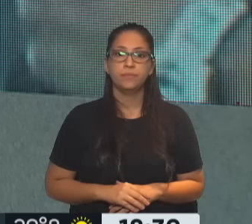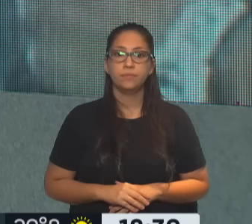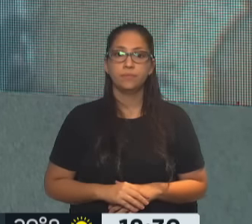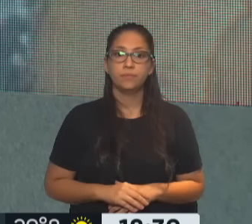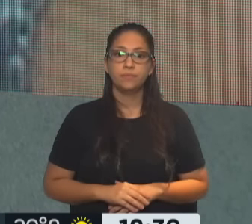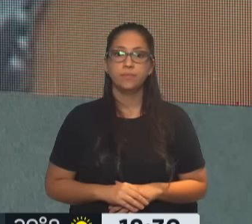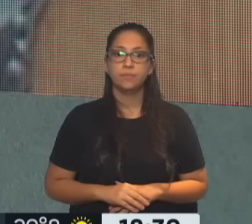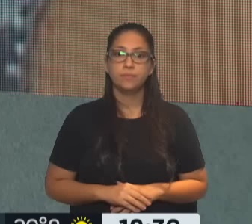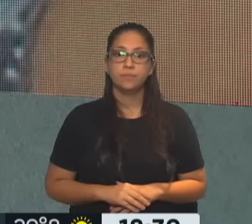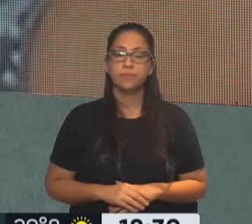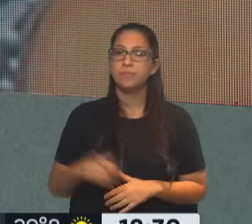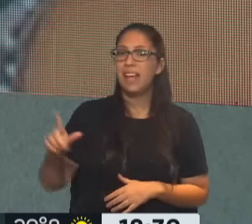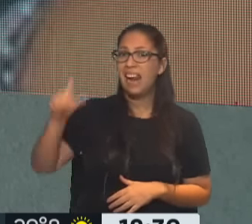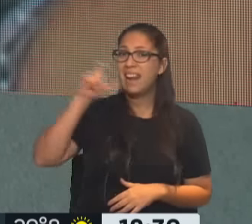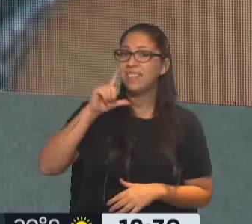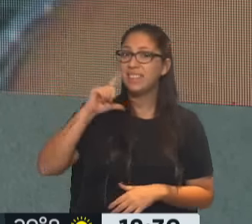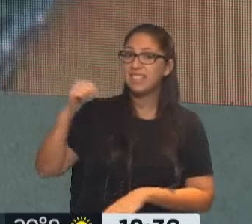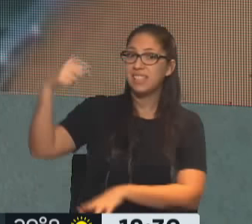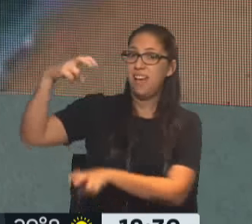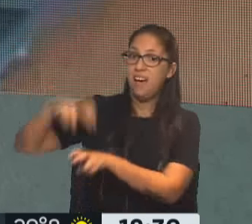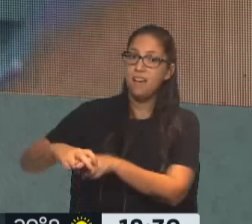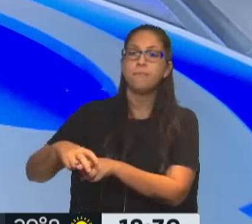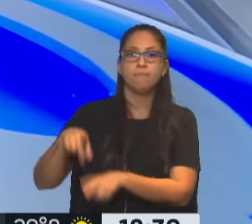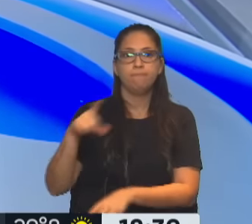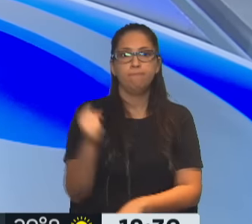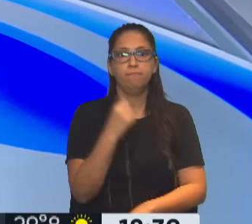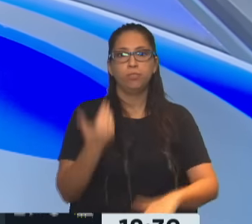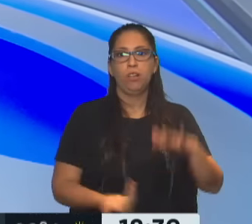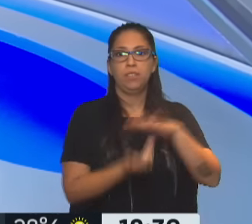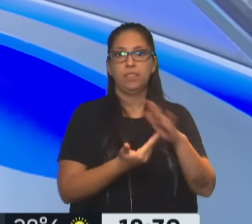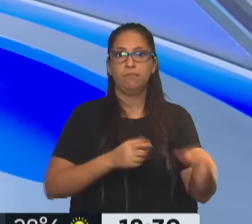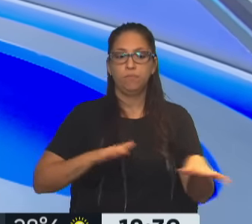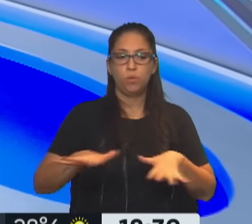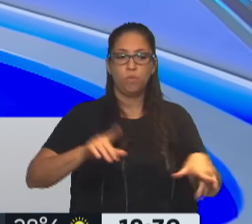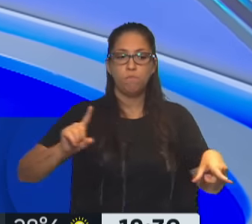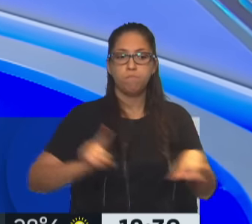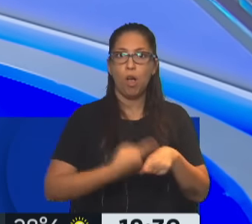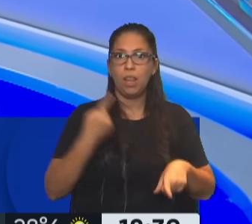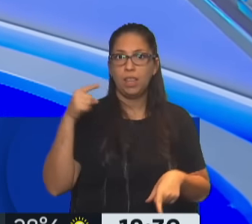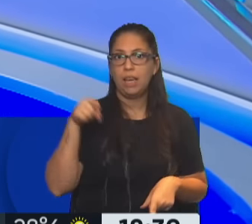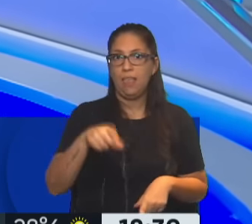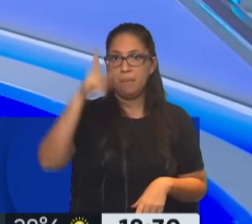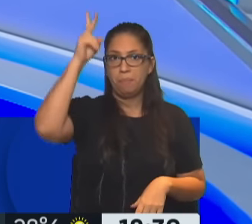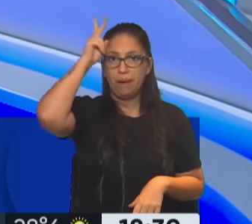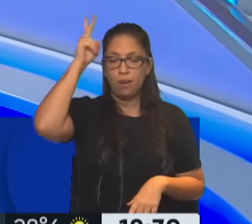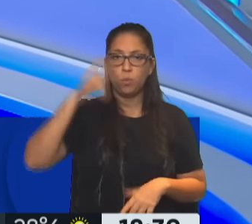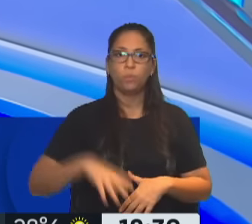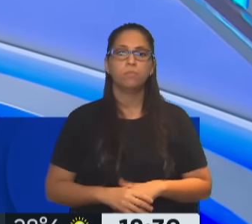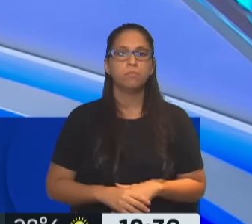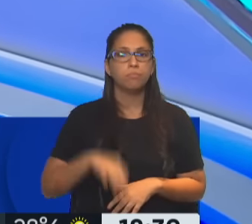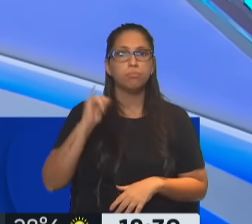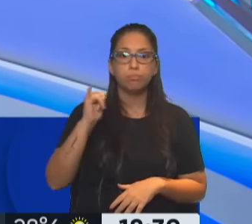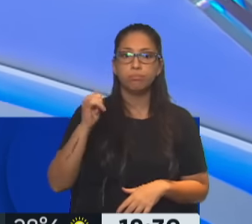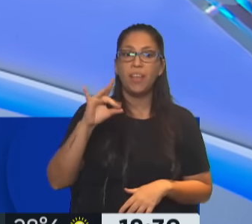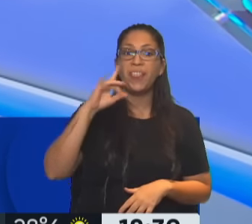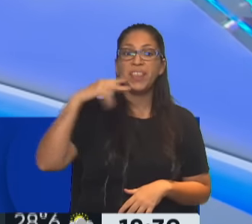La justicia también, Leticia, como protagonista de esta crisis política, institucional que está viviendo Perú, obviamente. Sí, totalmente. Una Dina Boluarte que en